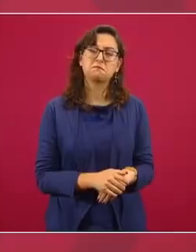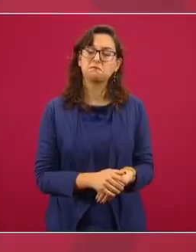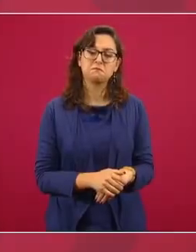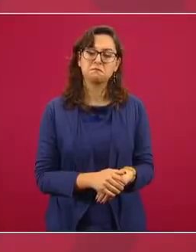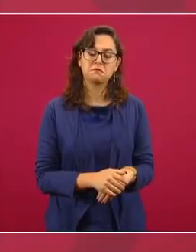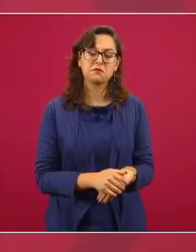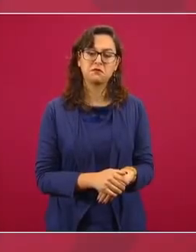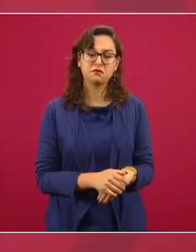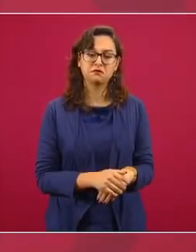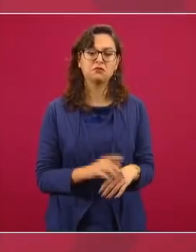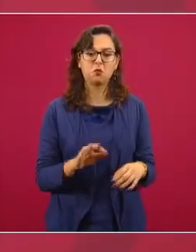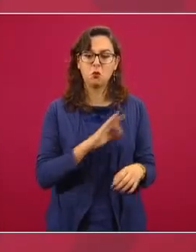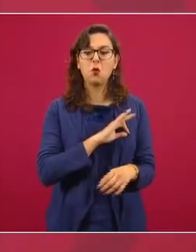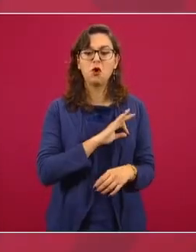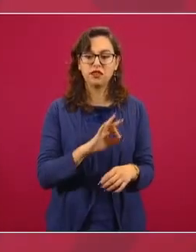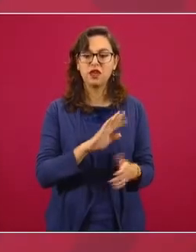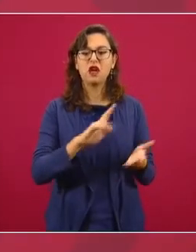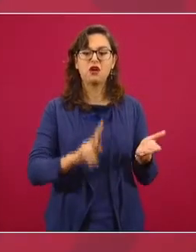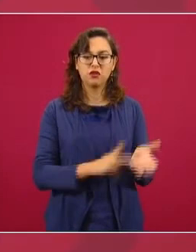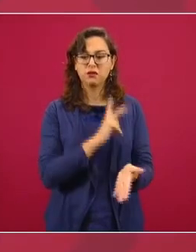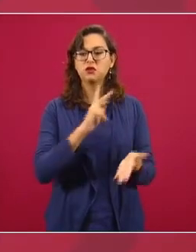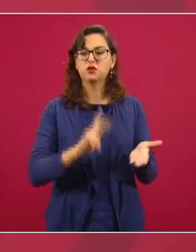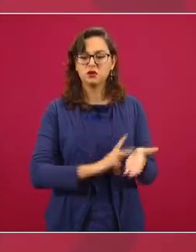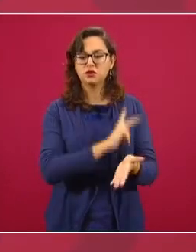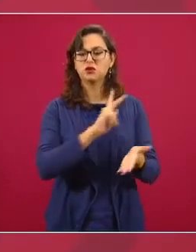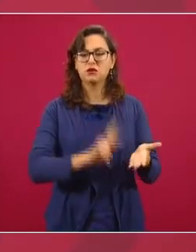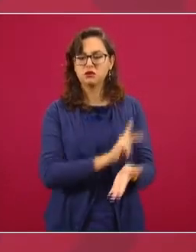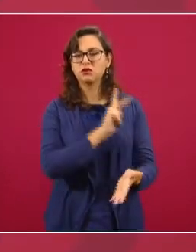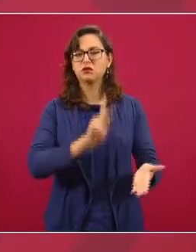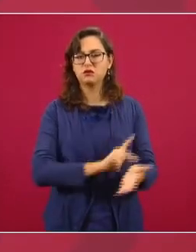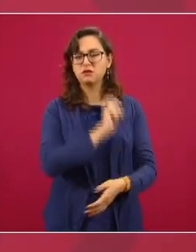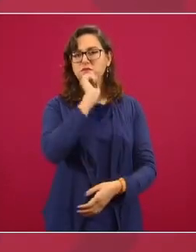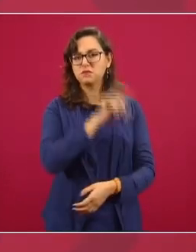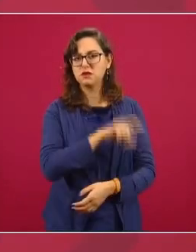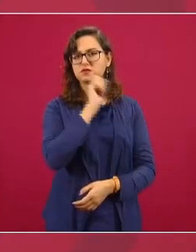porque había reelección permanente.